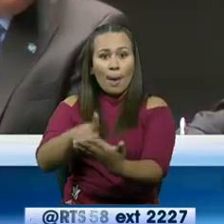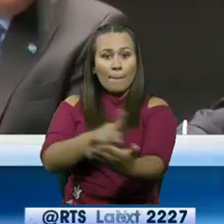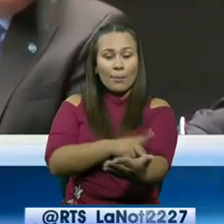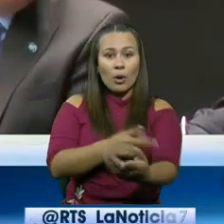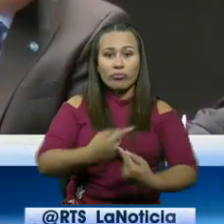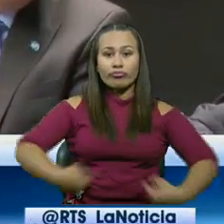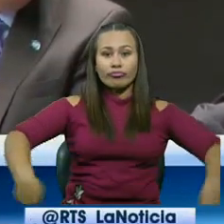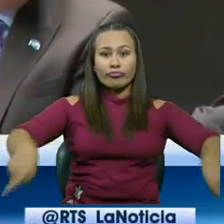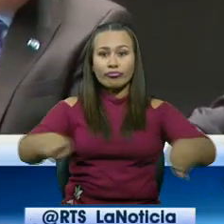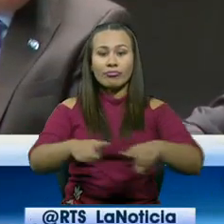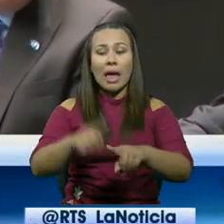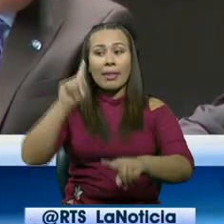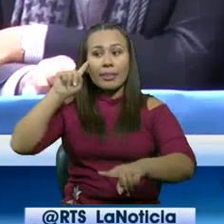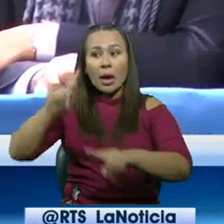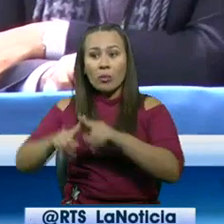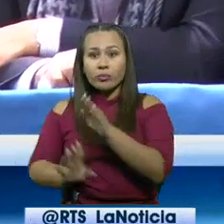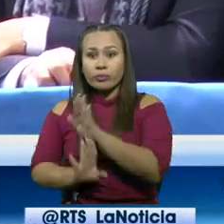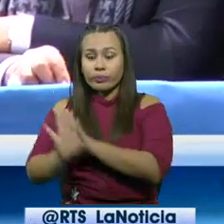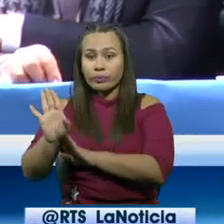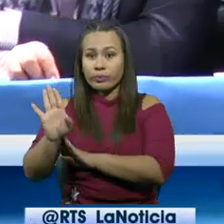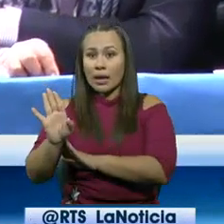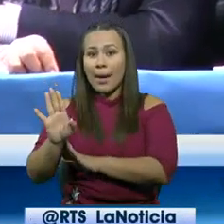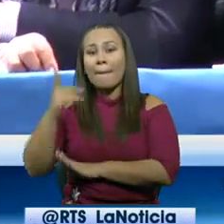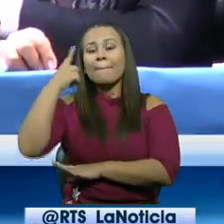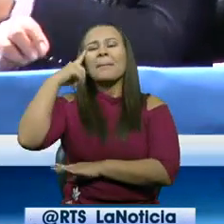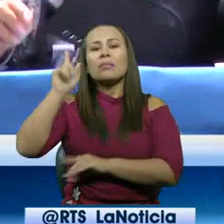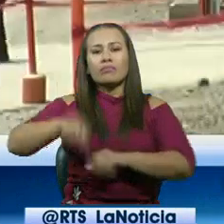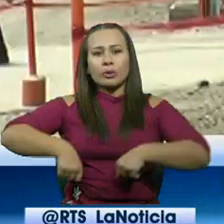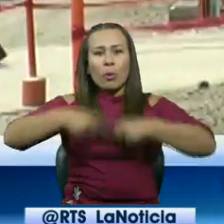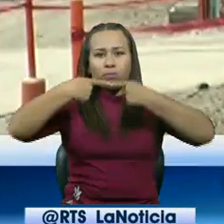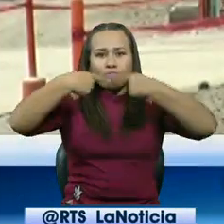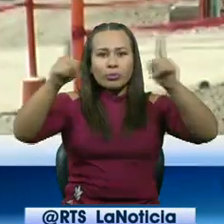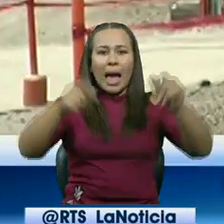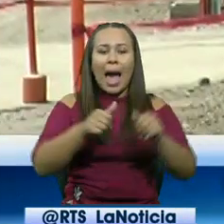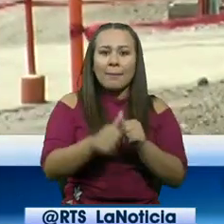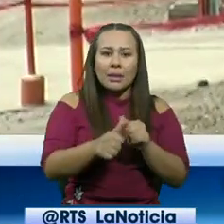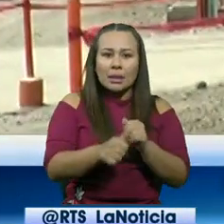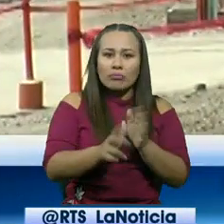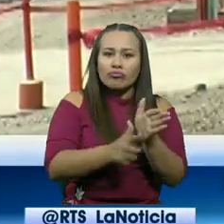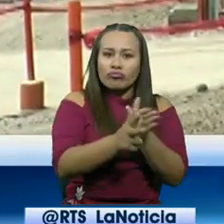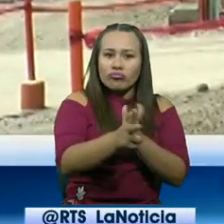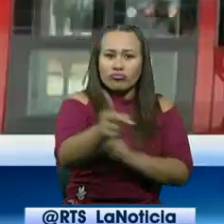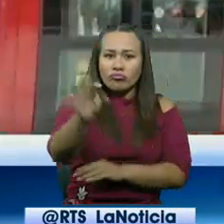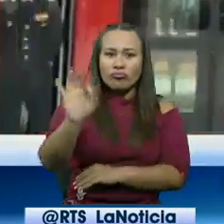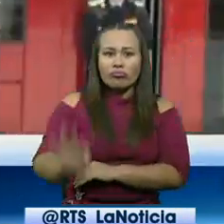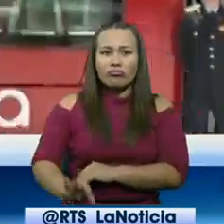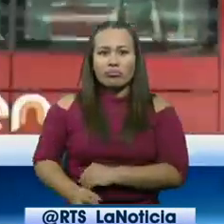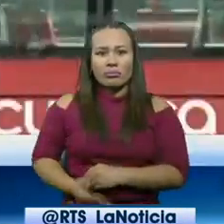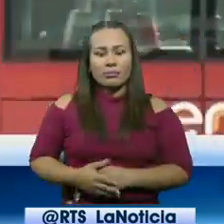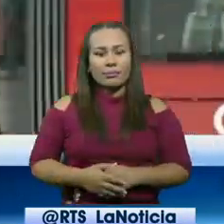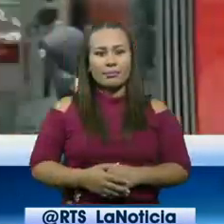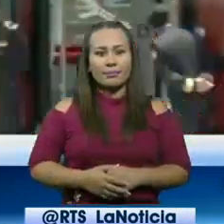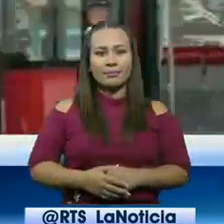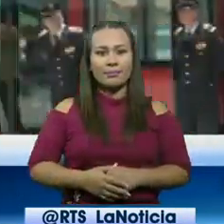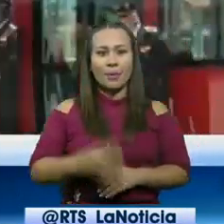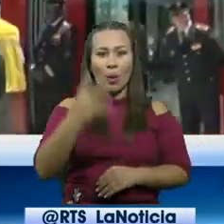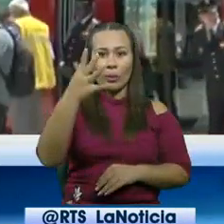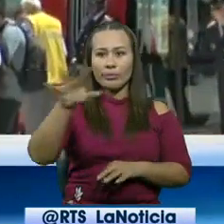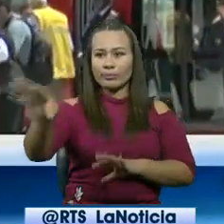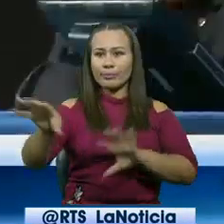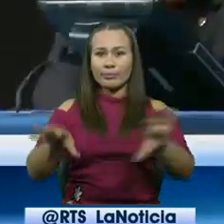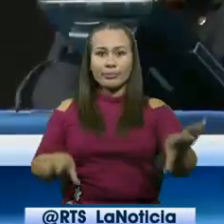Naciones Unidas para el Desarrollo, PNUD, para la provisión de servicios de administración y asistencia técnica al proyecto Tranvía Cuatro Ríos de